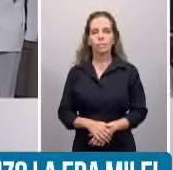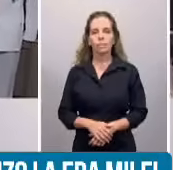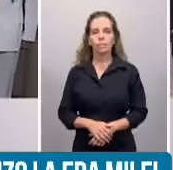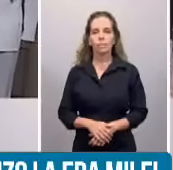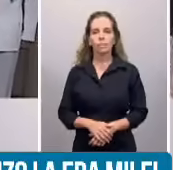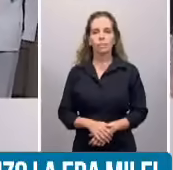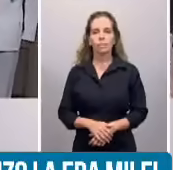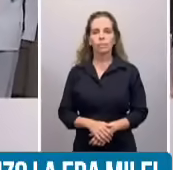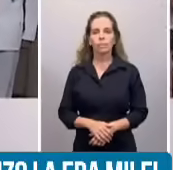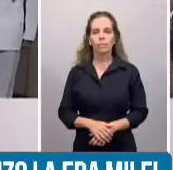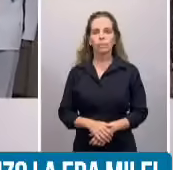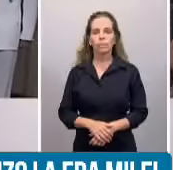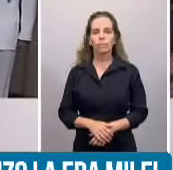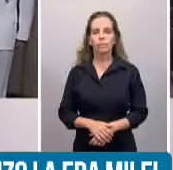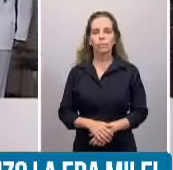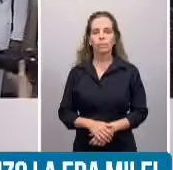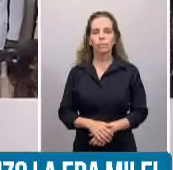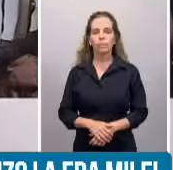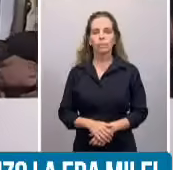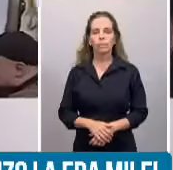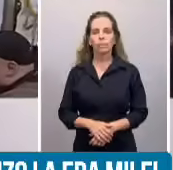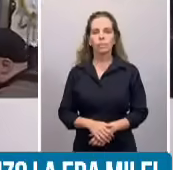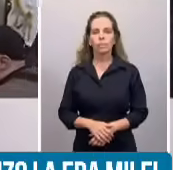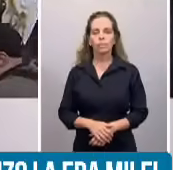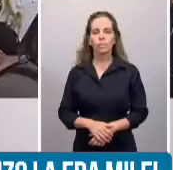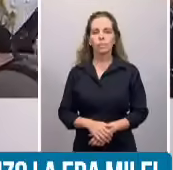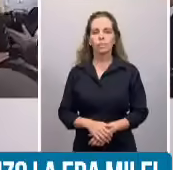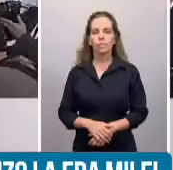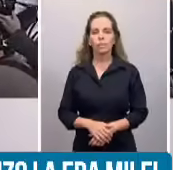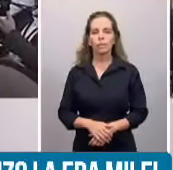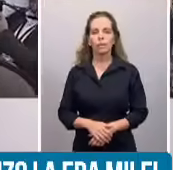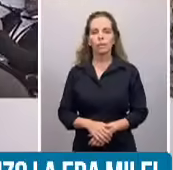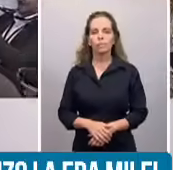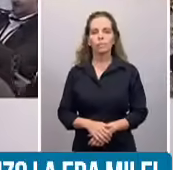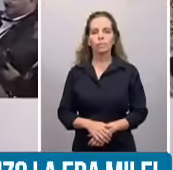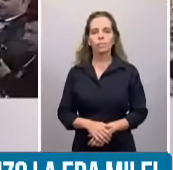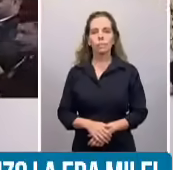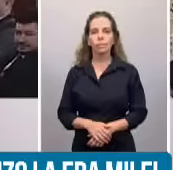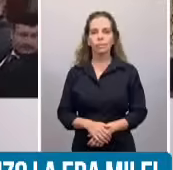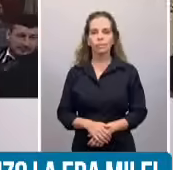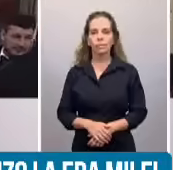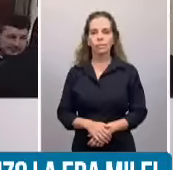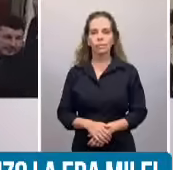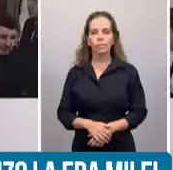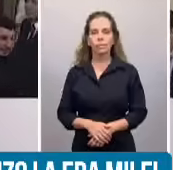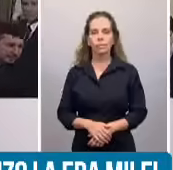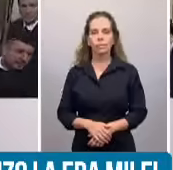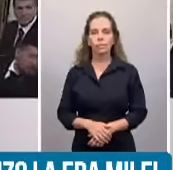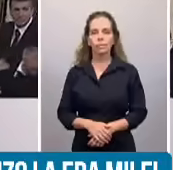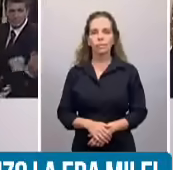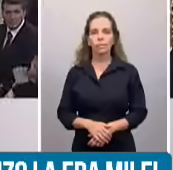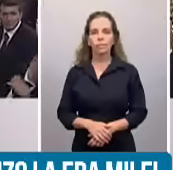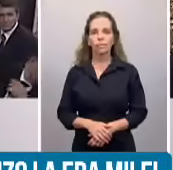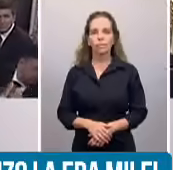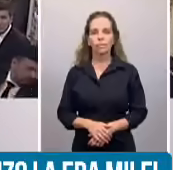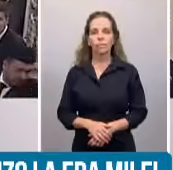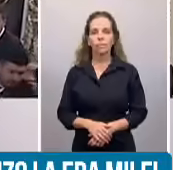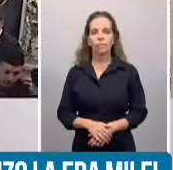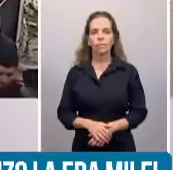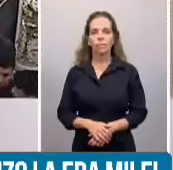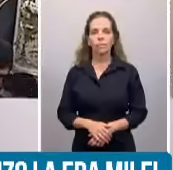Esto sucede adentro de la Casa de Gobierno. Estamos en vivo y en directo en el lugar. Ahí está Javier Milei recibiendo a los invitados. Acaba de hablar con